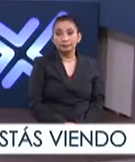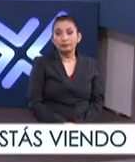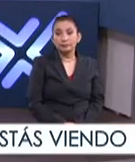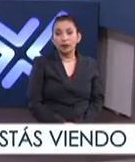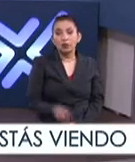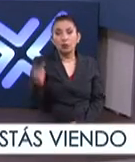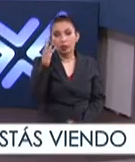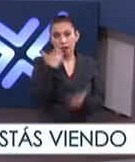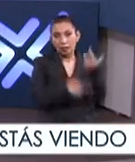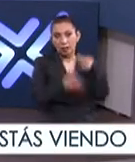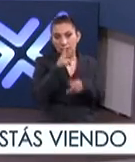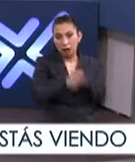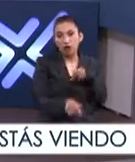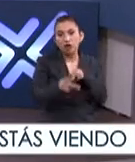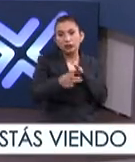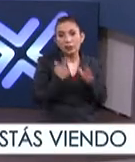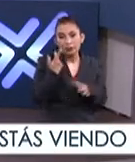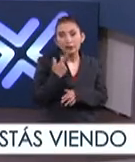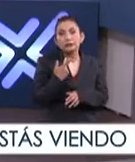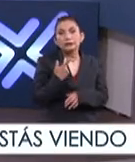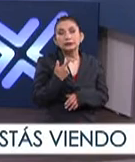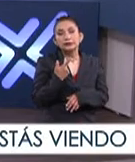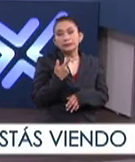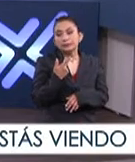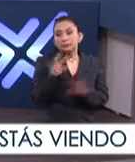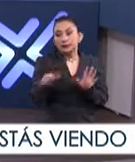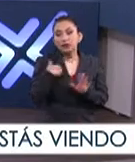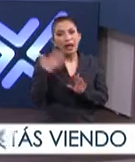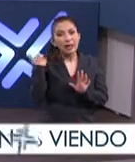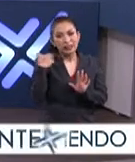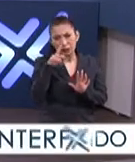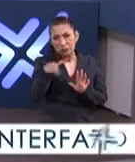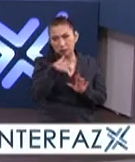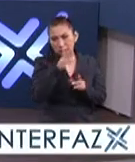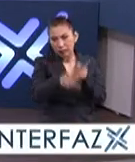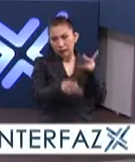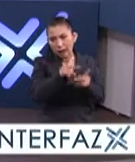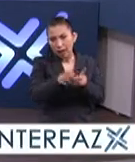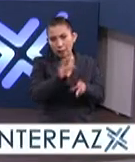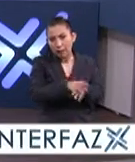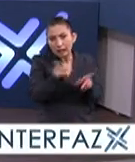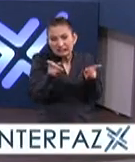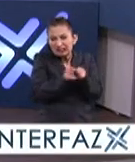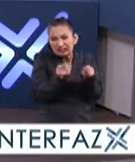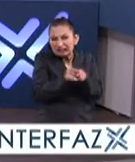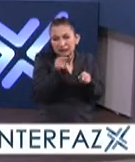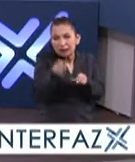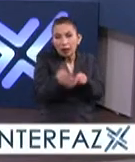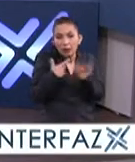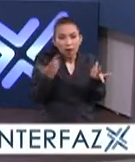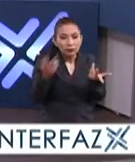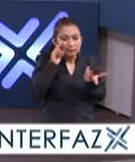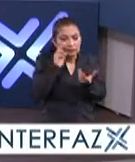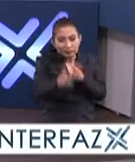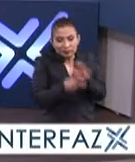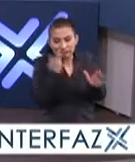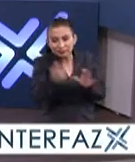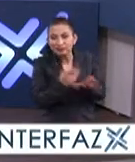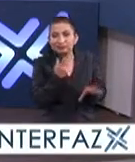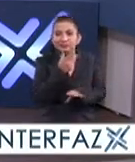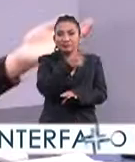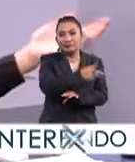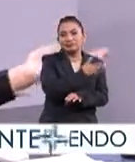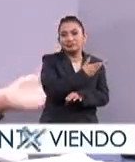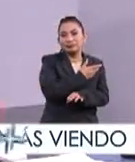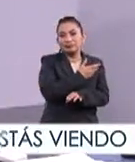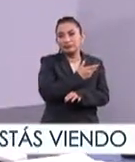al regresar de la pausa, vamos a hacer otra breve pausa. Me gustaría que platicáramos un poco sobre este embate constante que